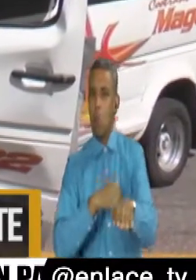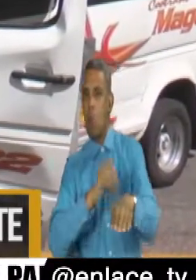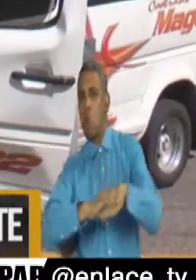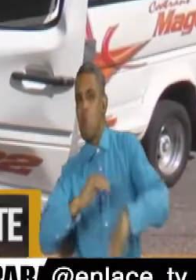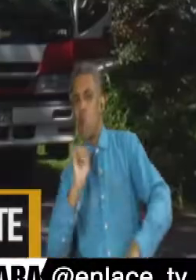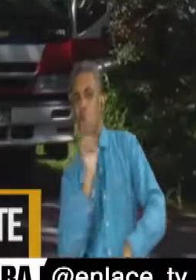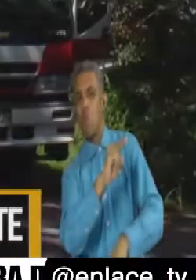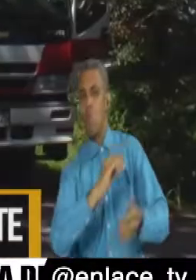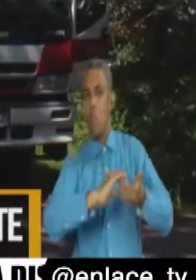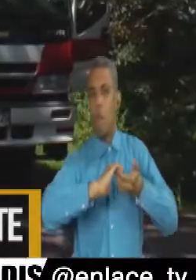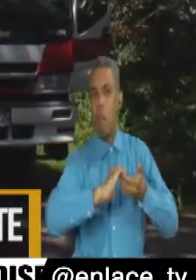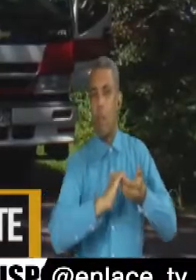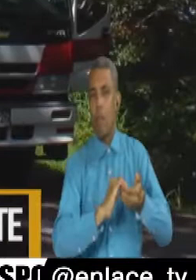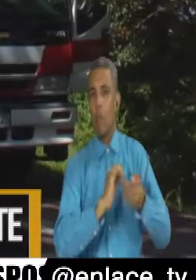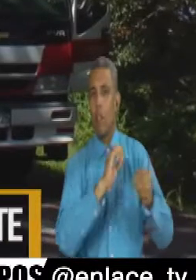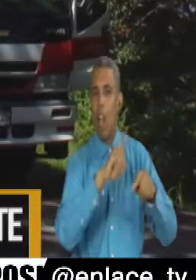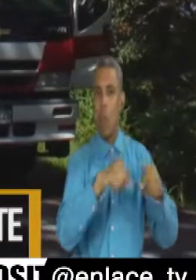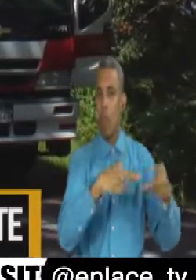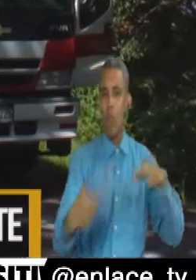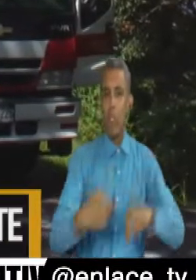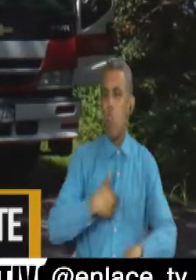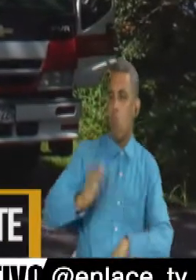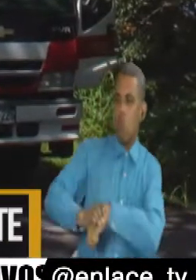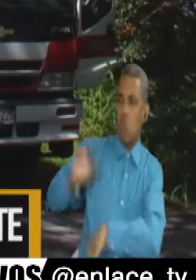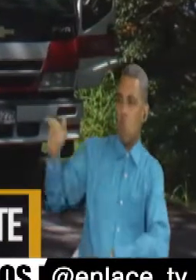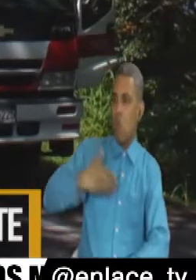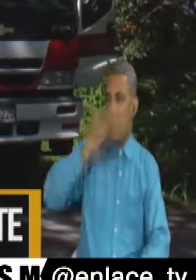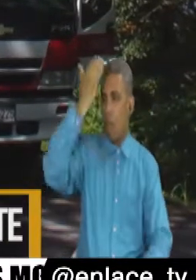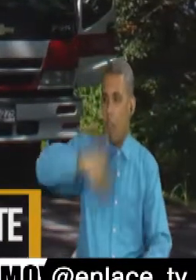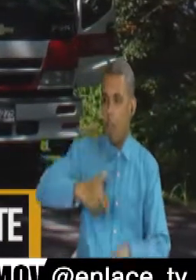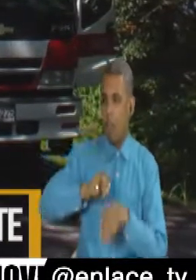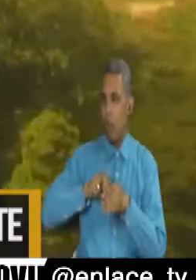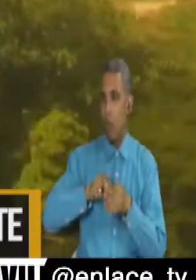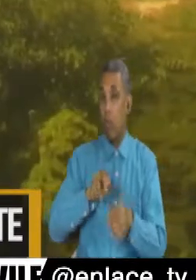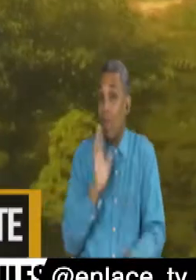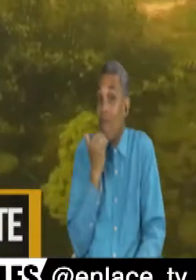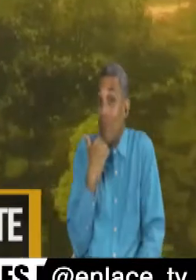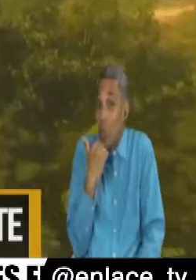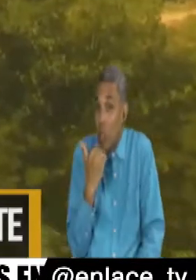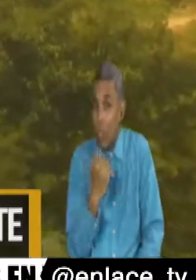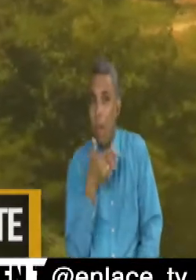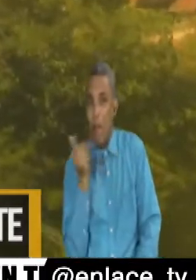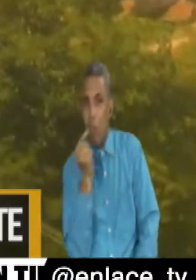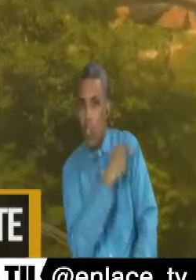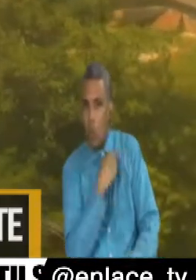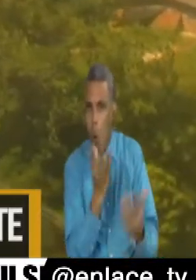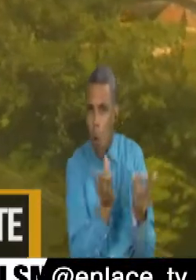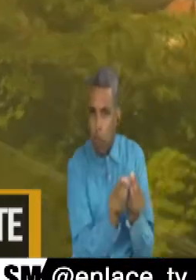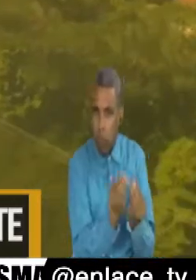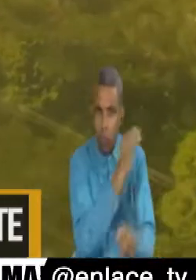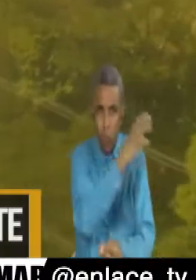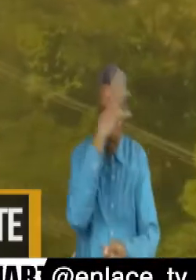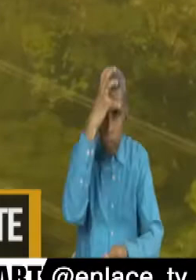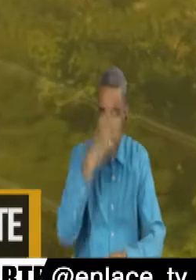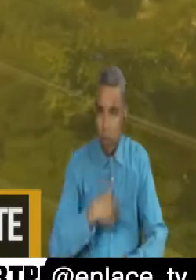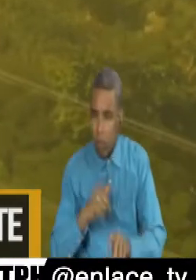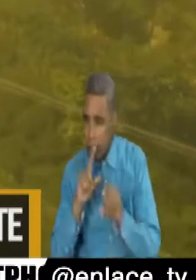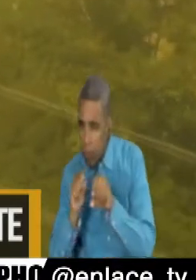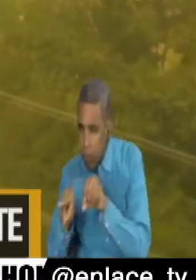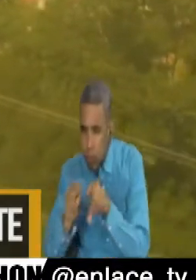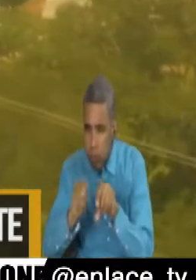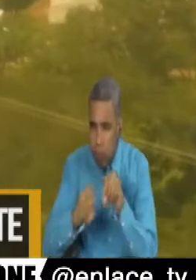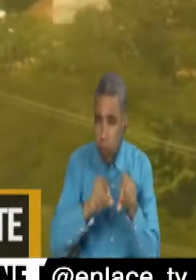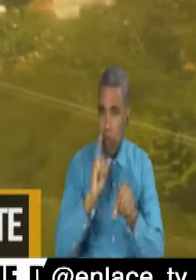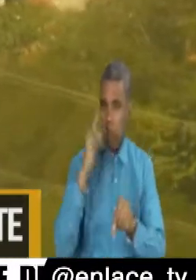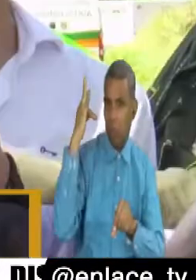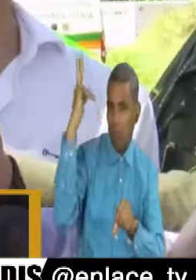esa es la primera impresión. Lo que nosotros tenemos que determinar con los peritos, con medidas y con todas las declaraciones de